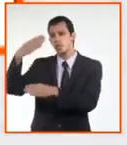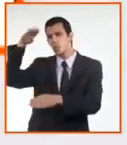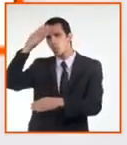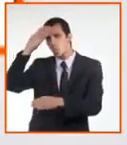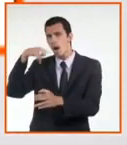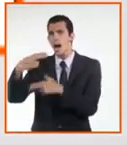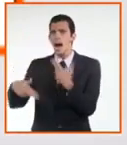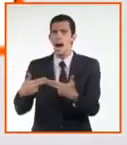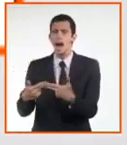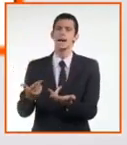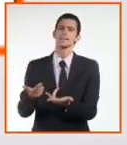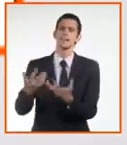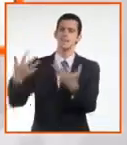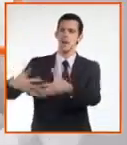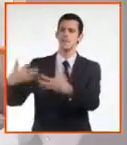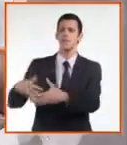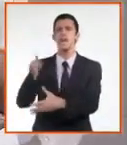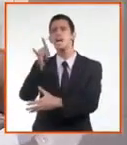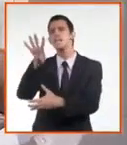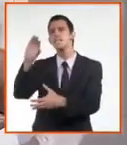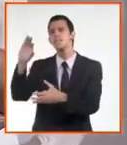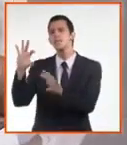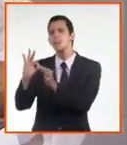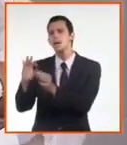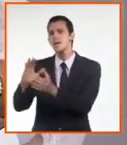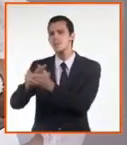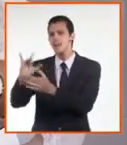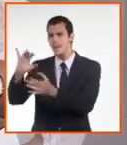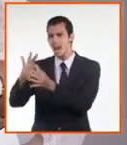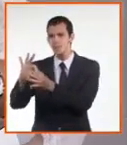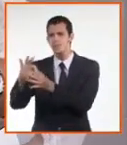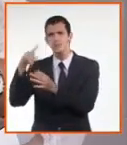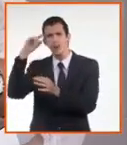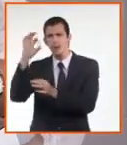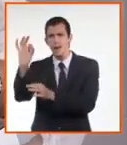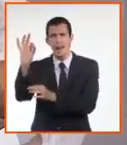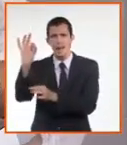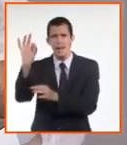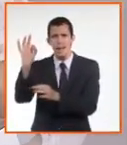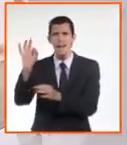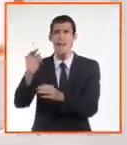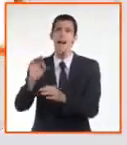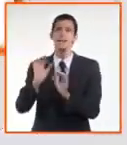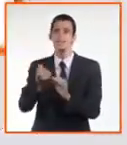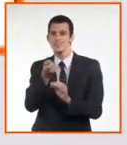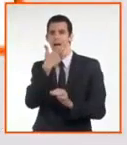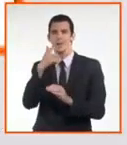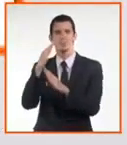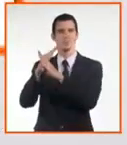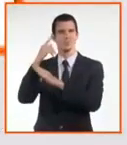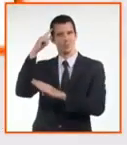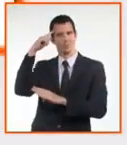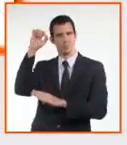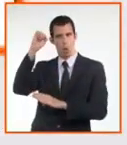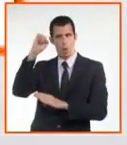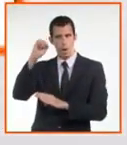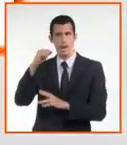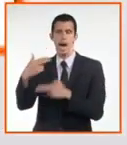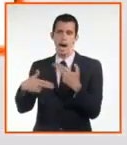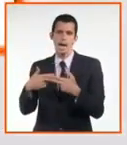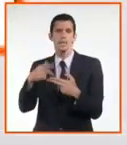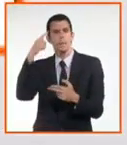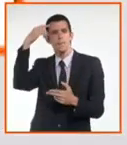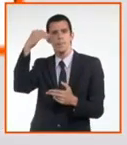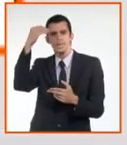en producción y bueno hay otros grupos farmacológicos los antiparasitarios se disponen de estos cuatro que están allí en